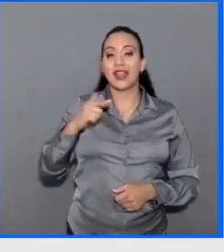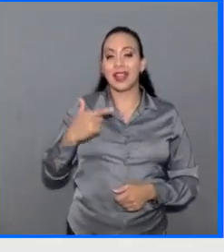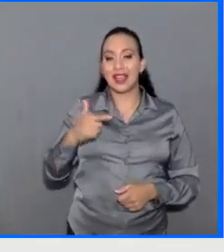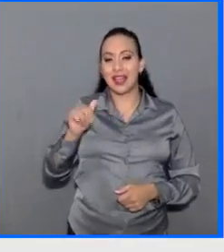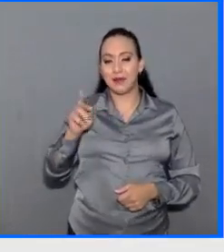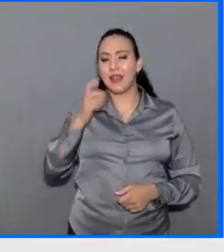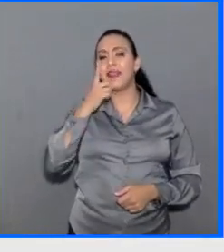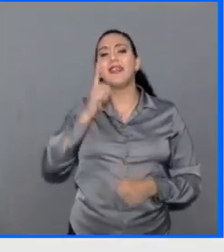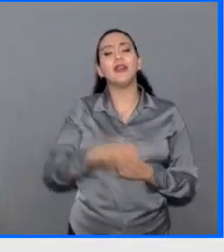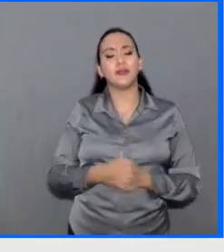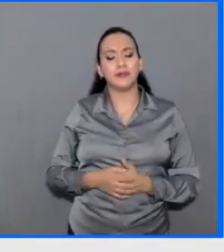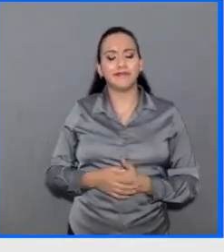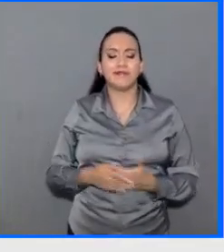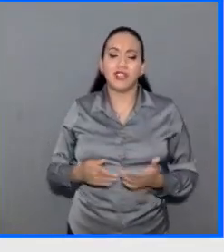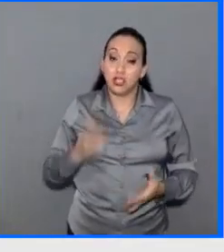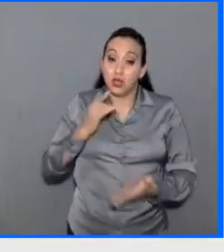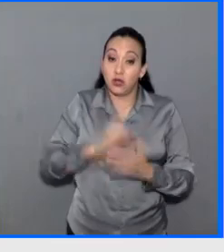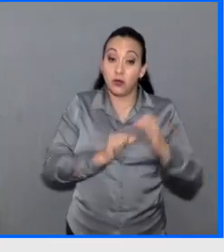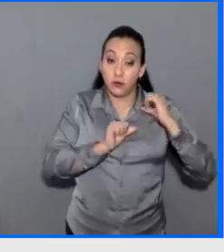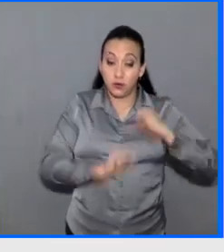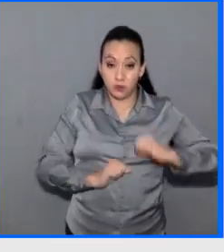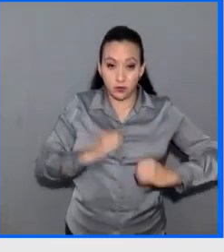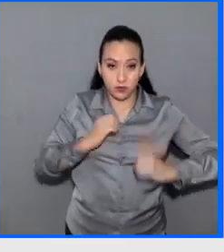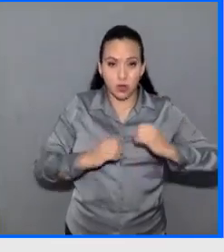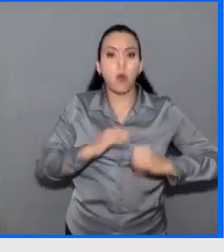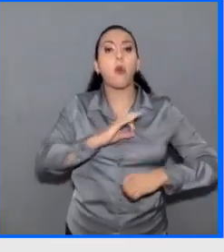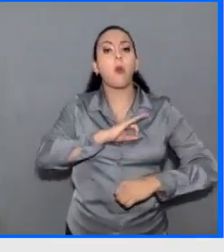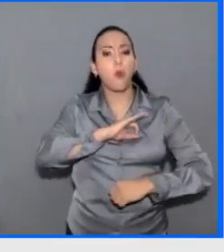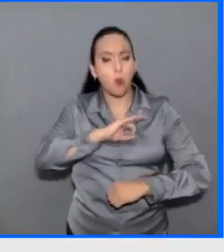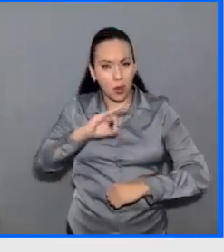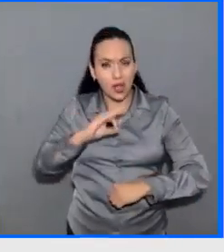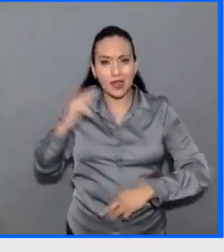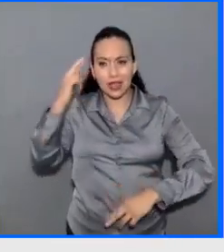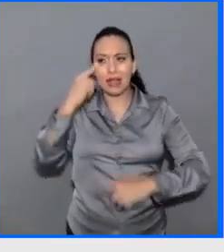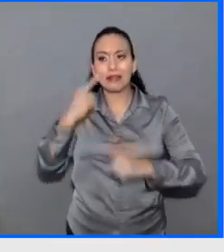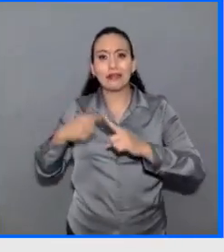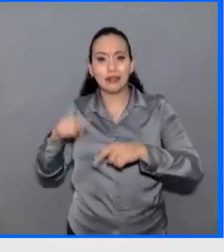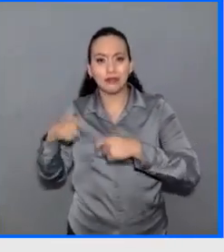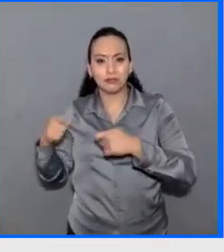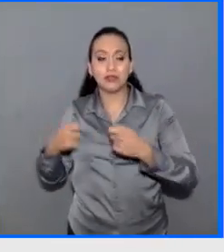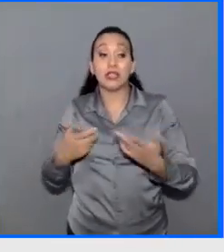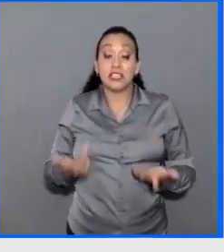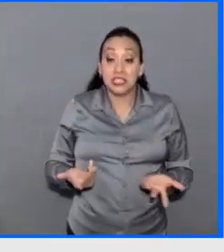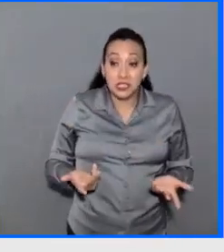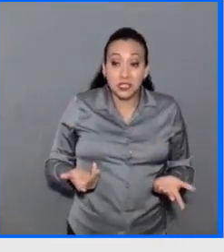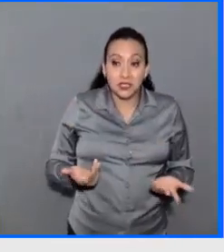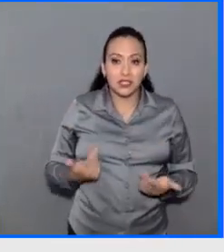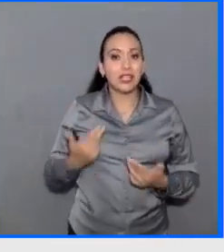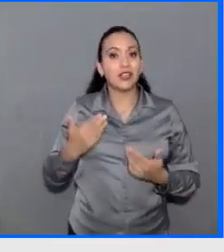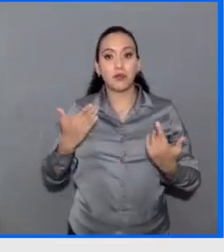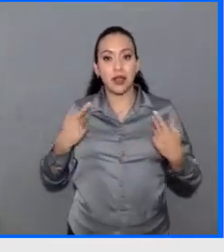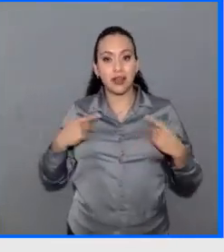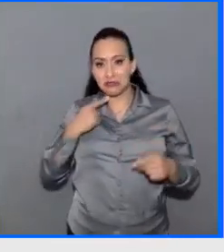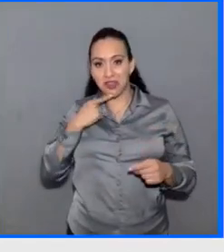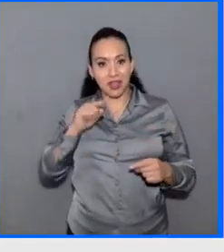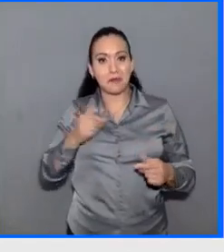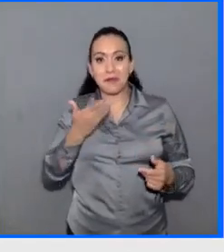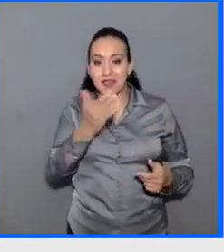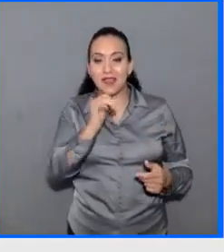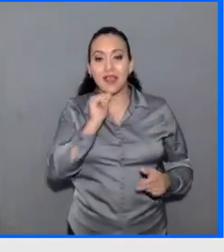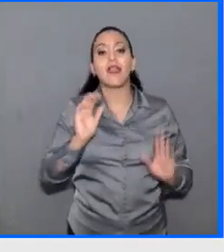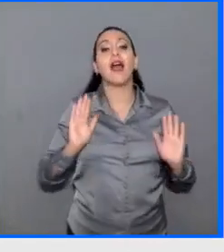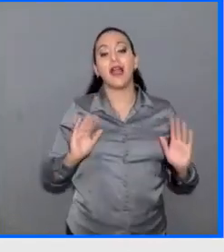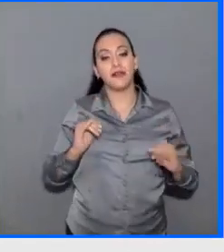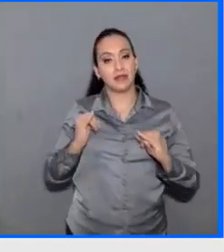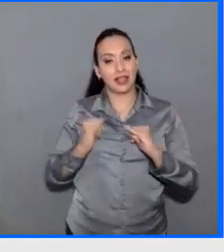las autoridades jurisdiccionales podrán resolver el tema. Si no existieran medios de impugnación, correspondería al órgano del Poder Judicial